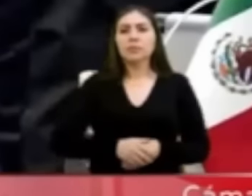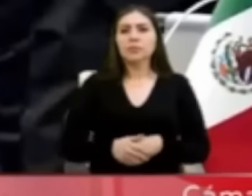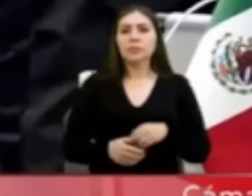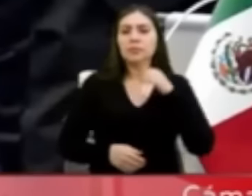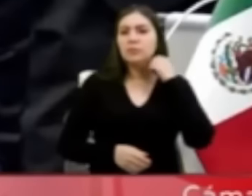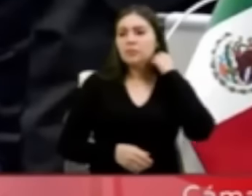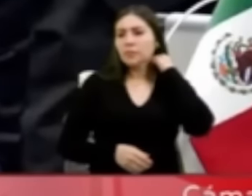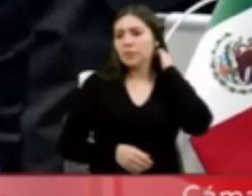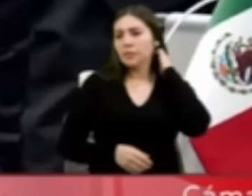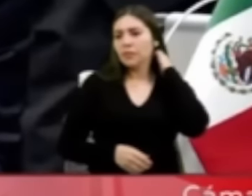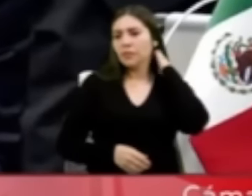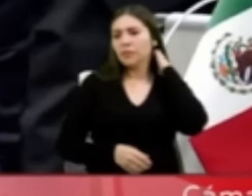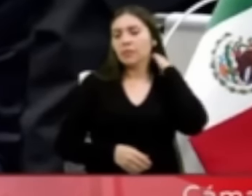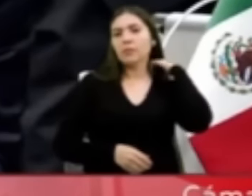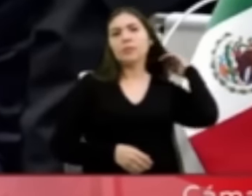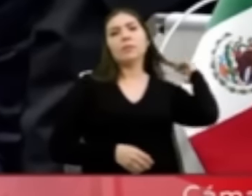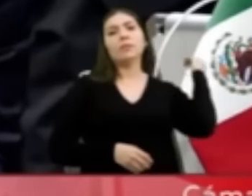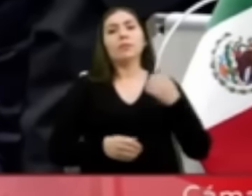Alusiones.